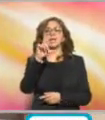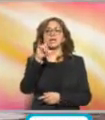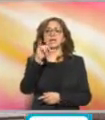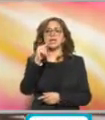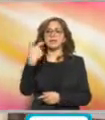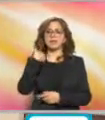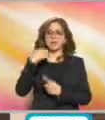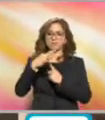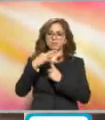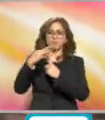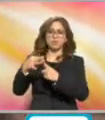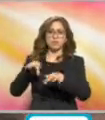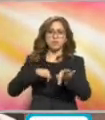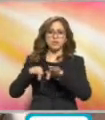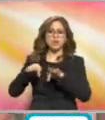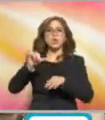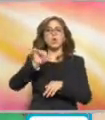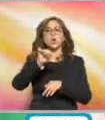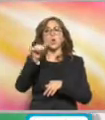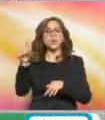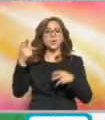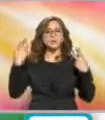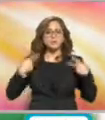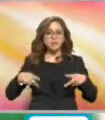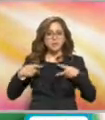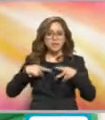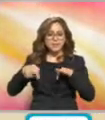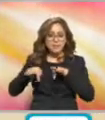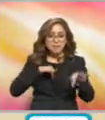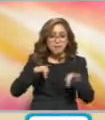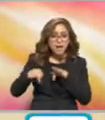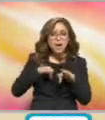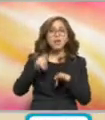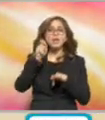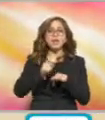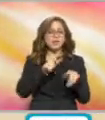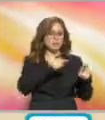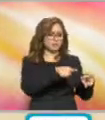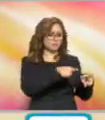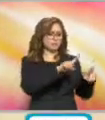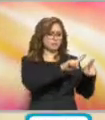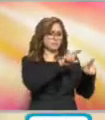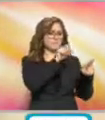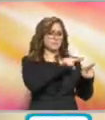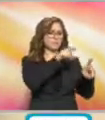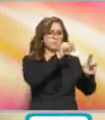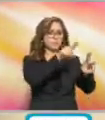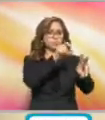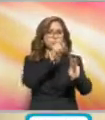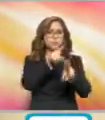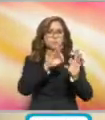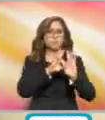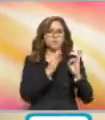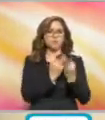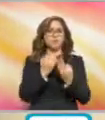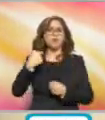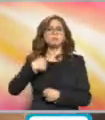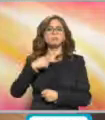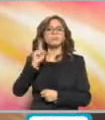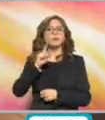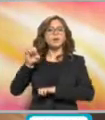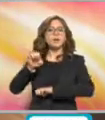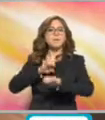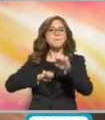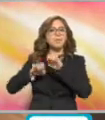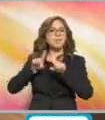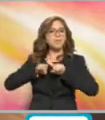sorprendas a los diferentes mercados que te rodean con algo que te hace distinto, que te posiciona en la mente